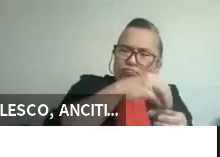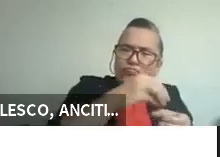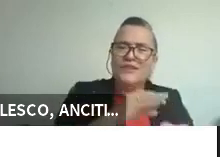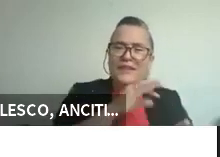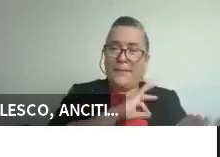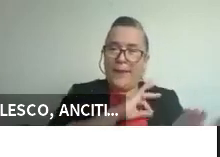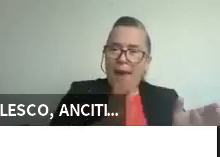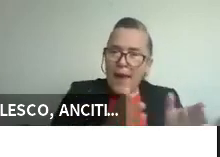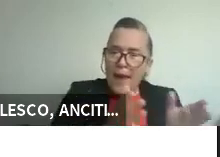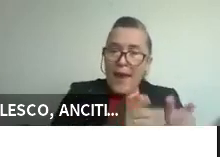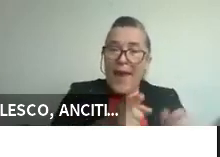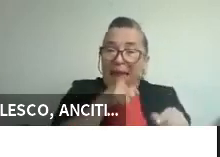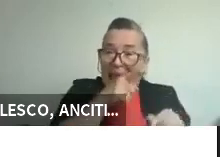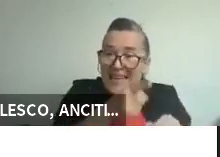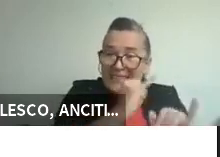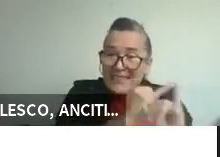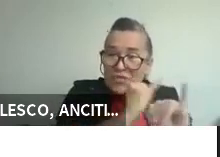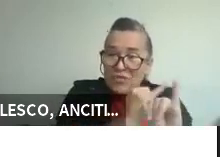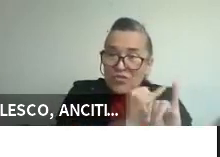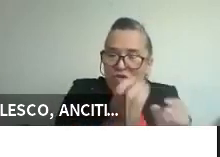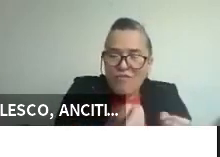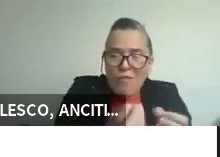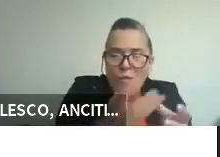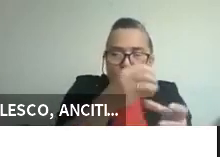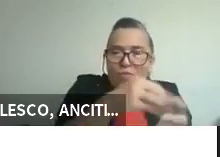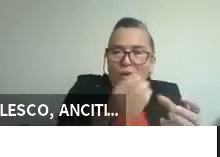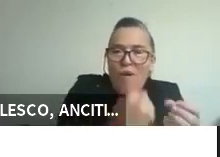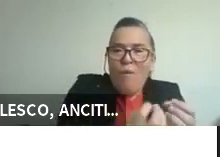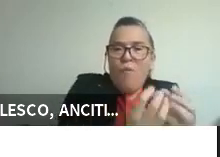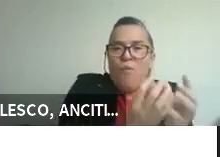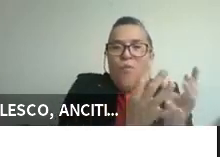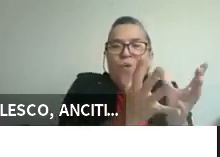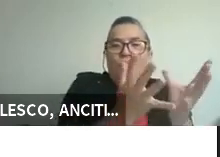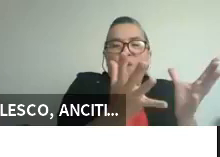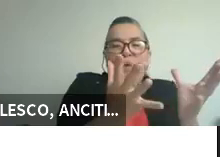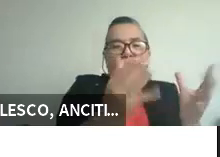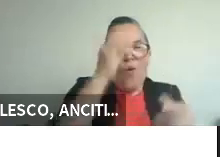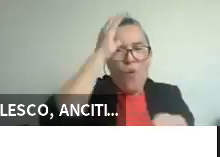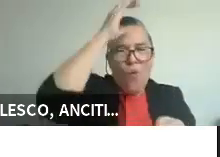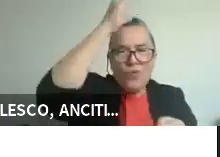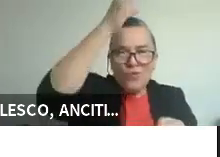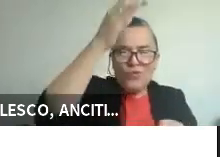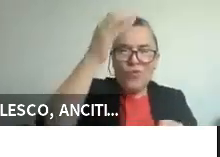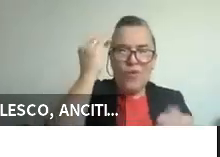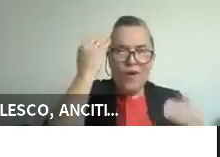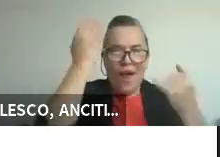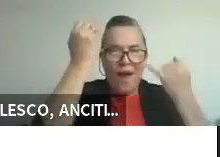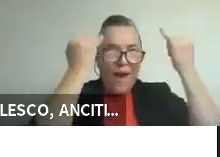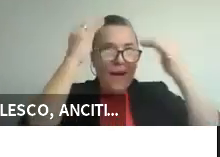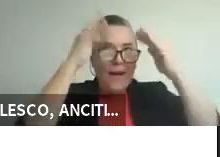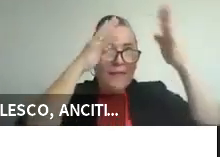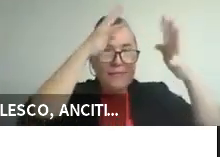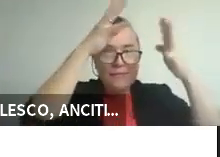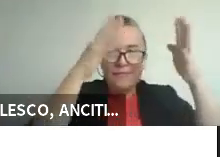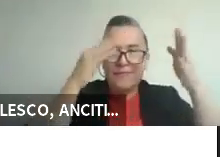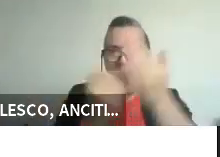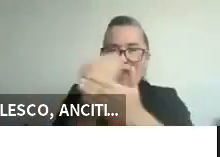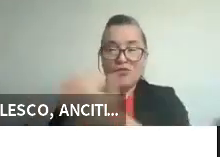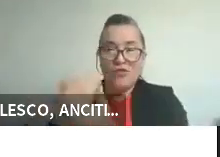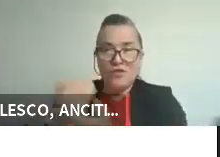una institución donde se genera una cultura de creatividad e innovación es decir la investigación que